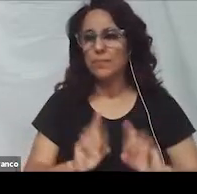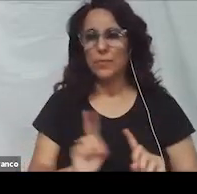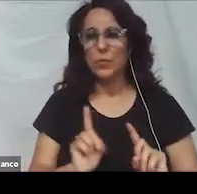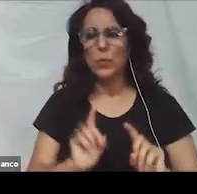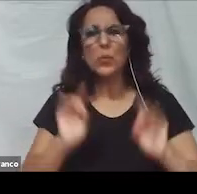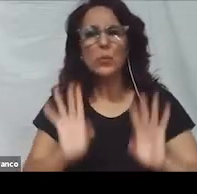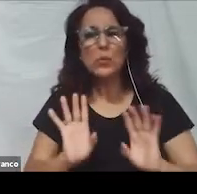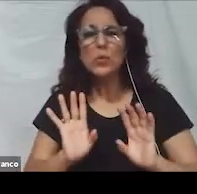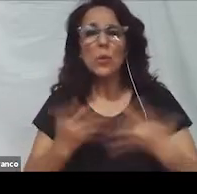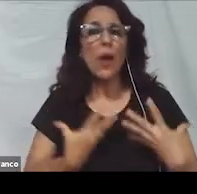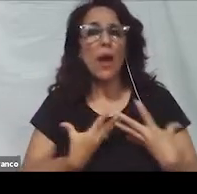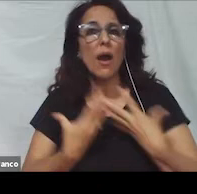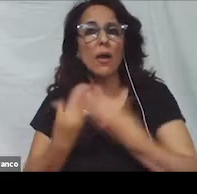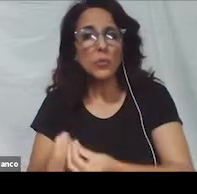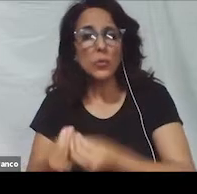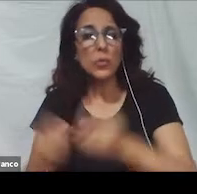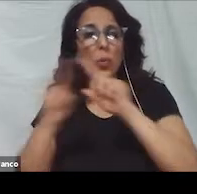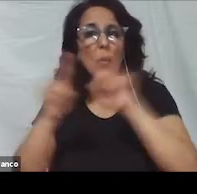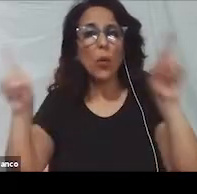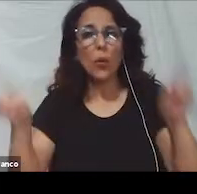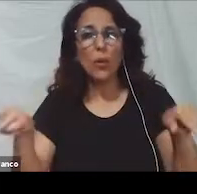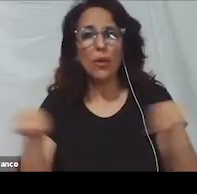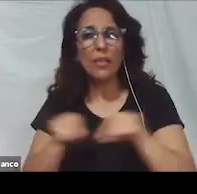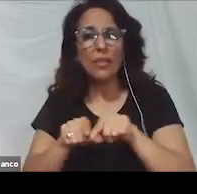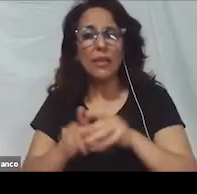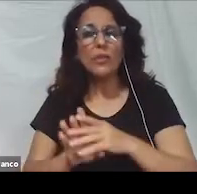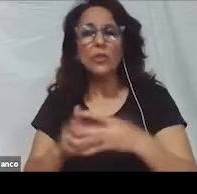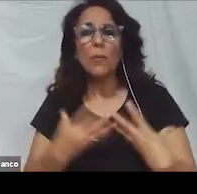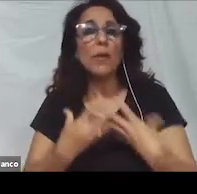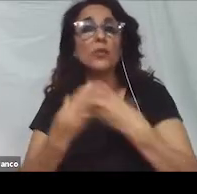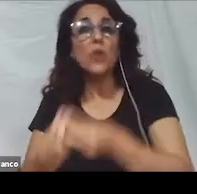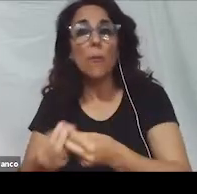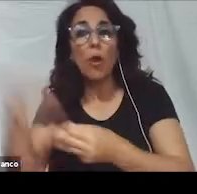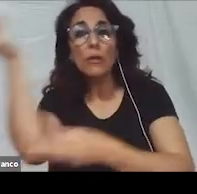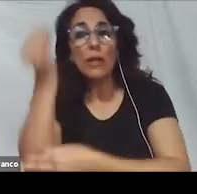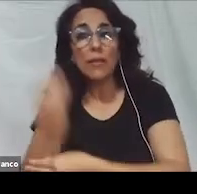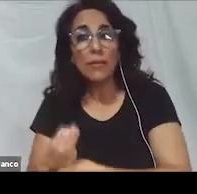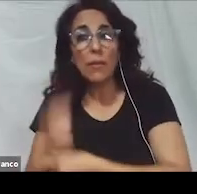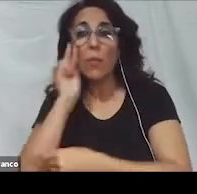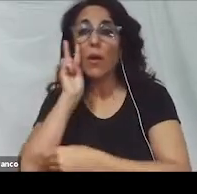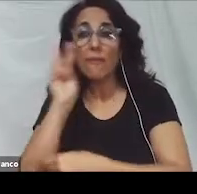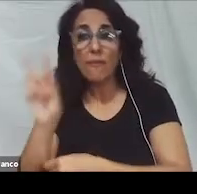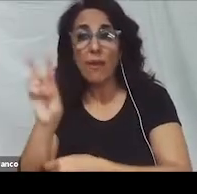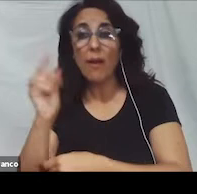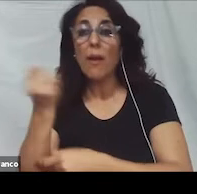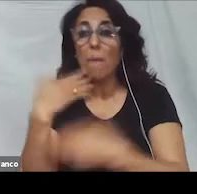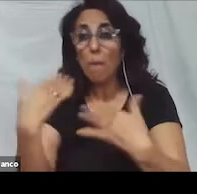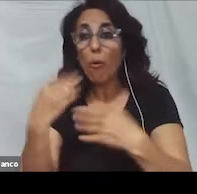que tiene que ser un soporte, un contexto, mejor dicho, para ese soporte gráfico que ve la persona.